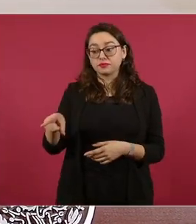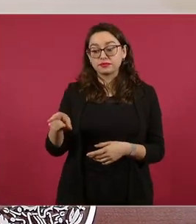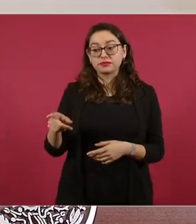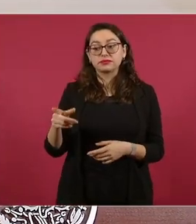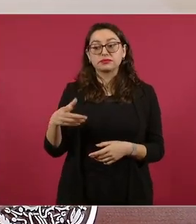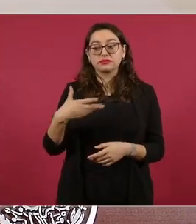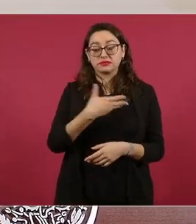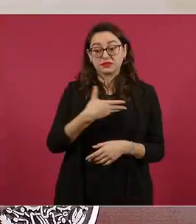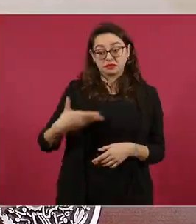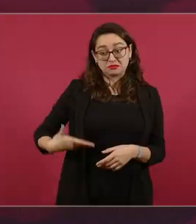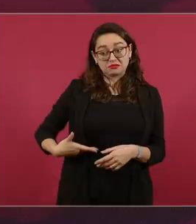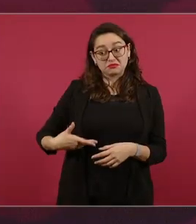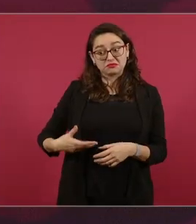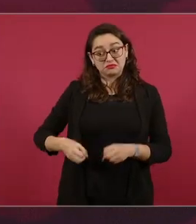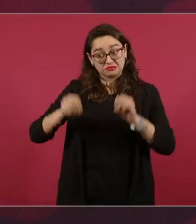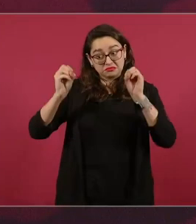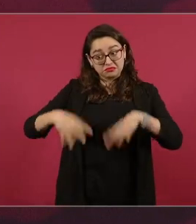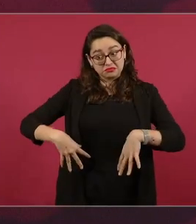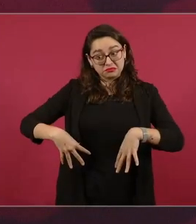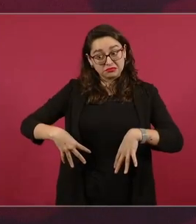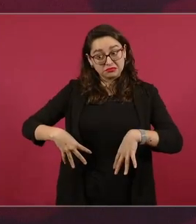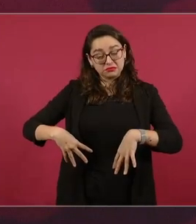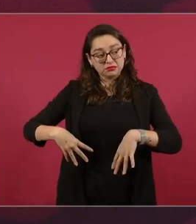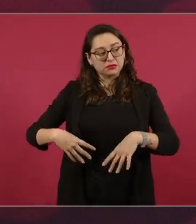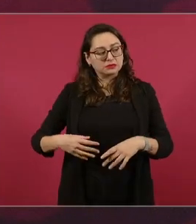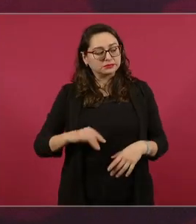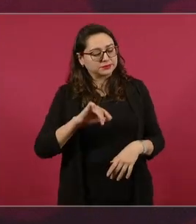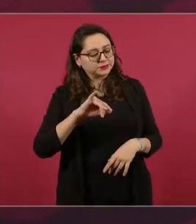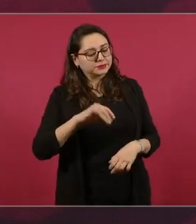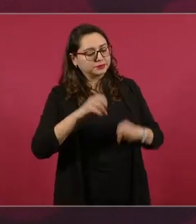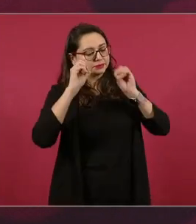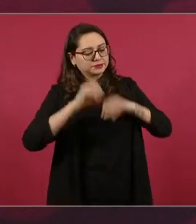desecharon el juicio en contra de él.